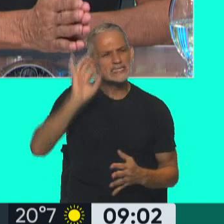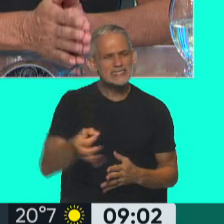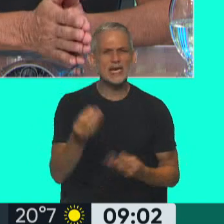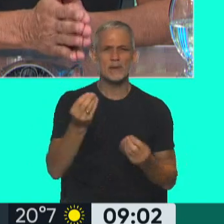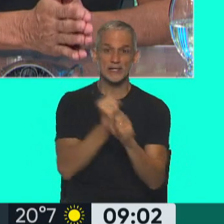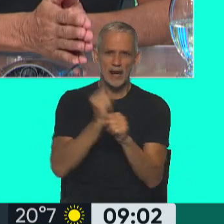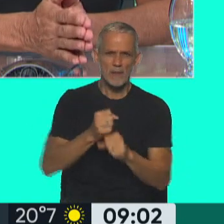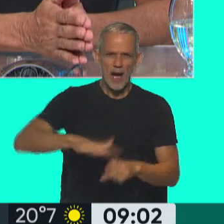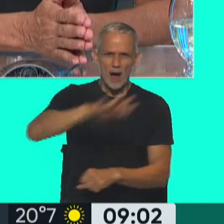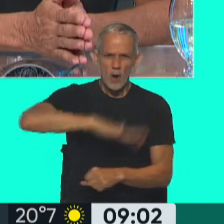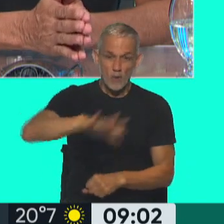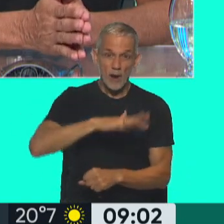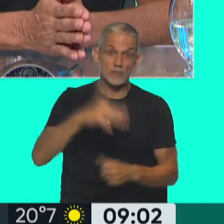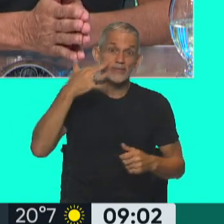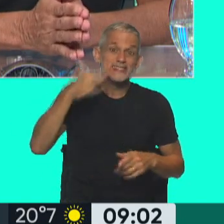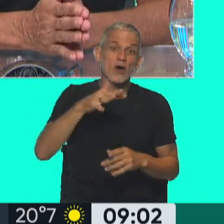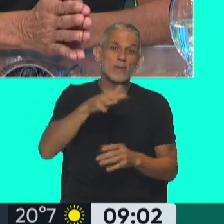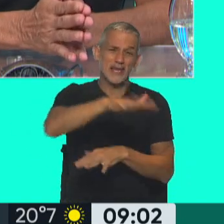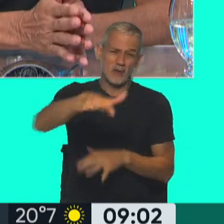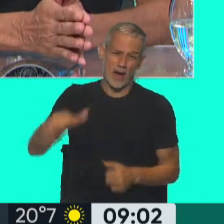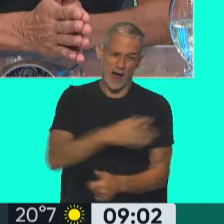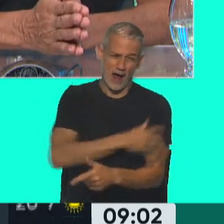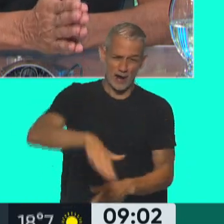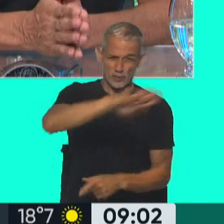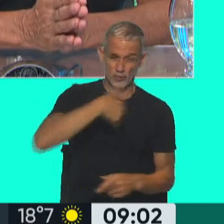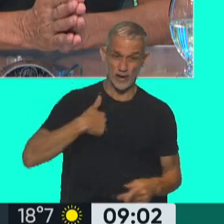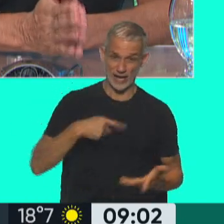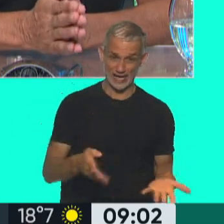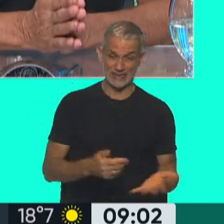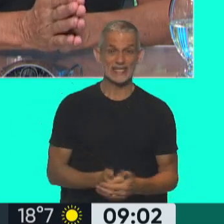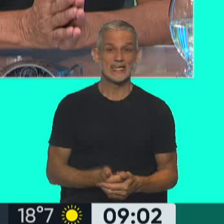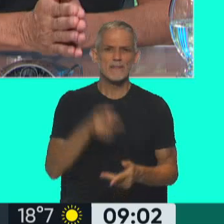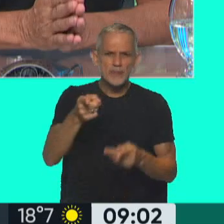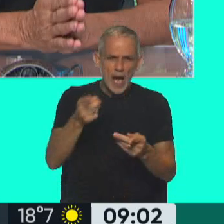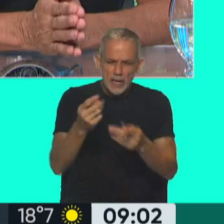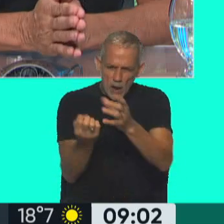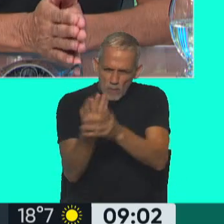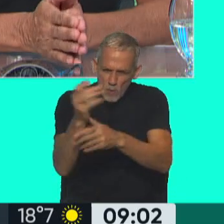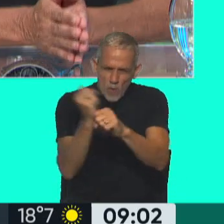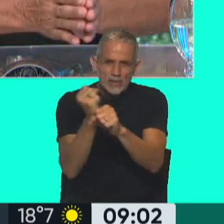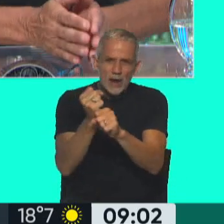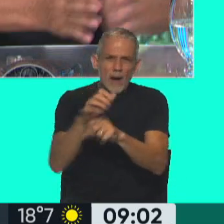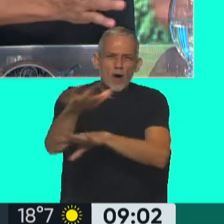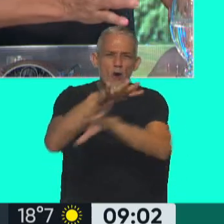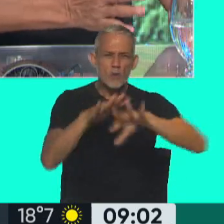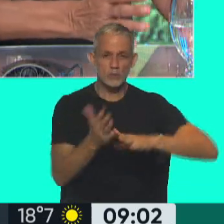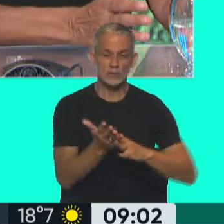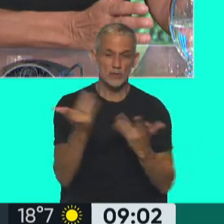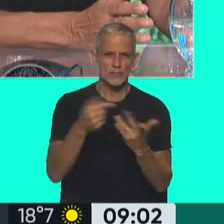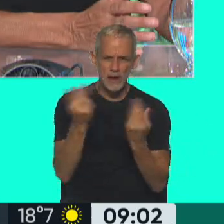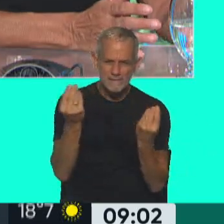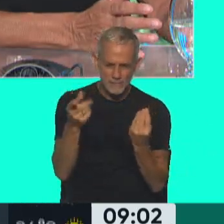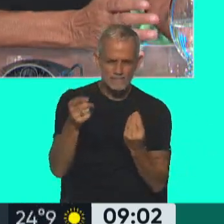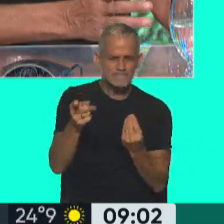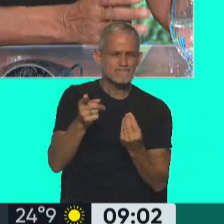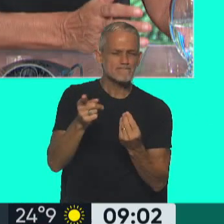barrios populares. Hay más de 5.000 barrios populares en la Argentina. Ahí se teje muchísimo trabajo comunitario. De eso hacemos un recorte con